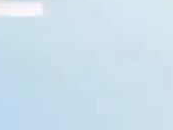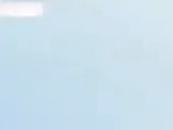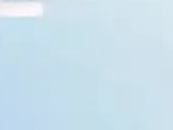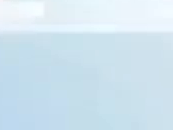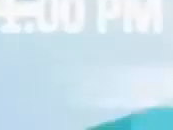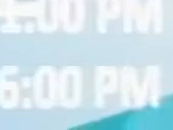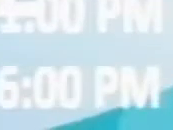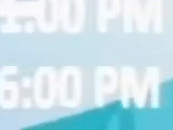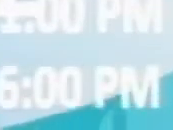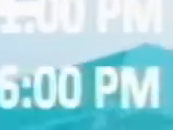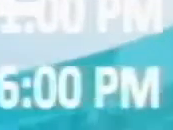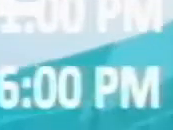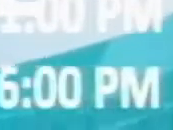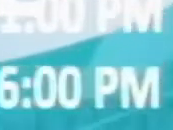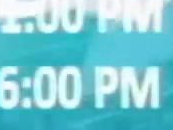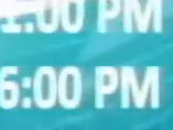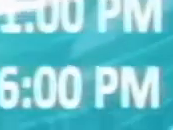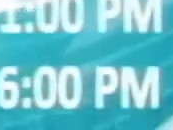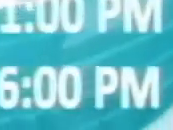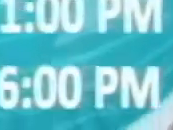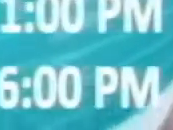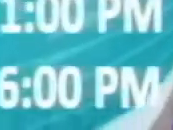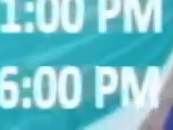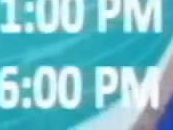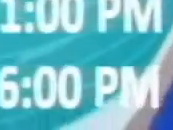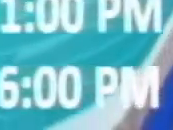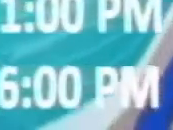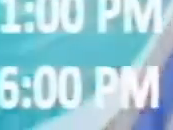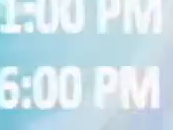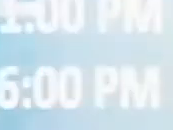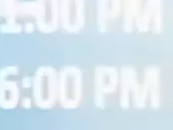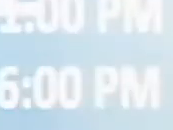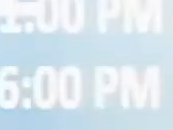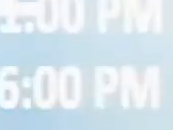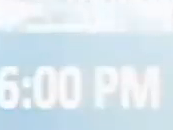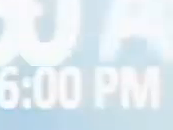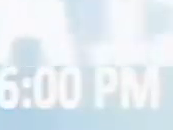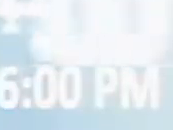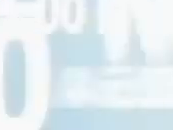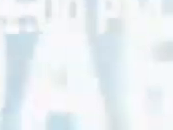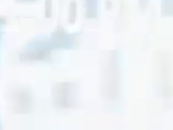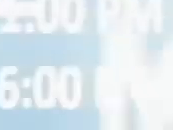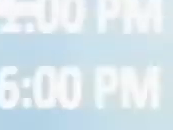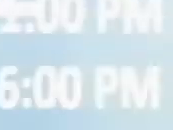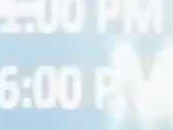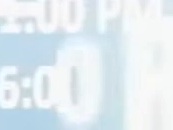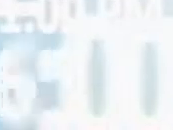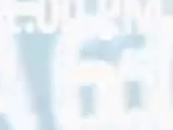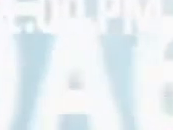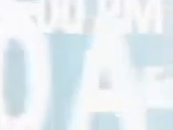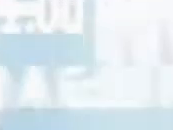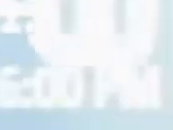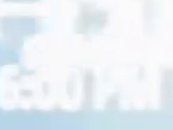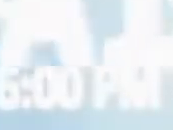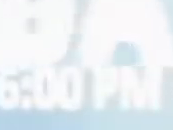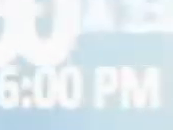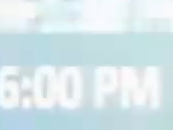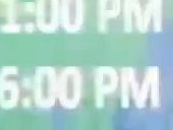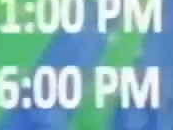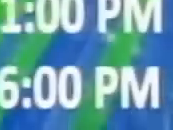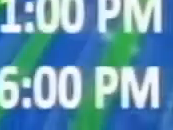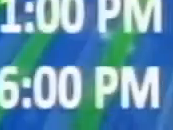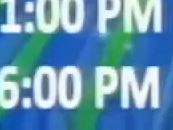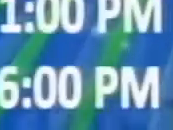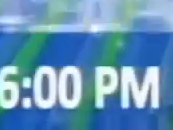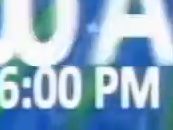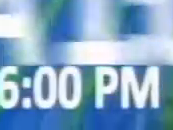Nuestros servicios informativos comparten con ustedes una revista especial dedicada a pormenorizar todo lo concerniente al sensible panorama epidemiológico